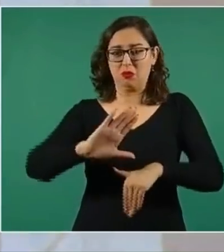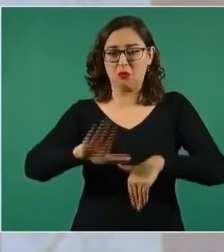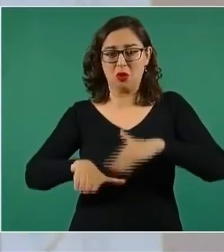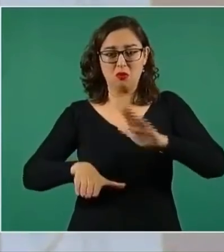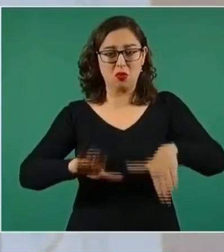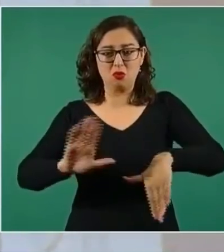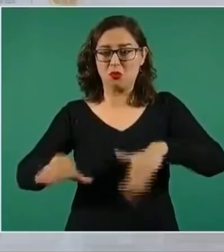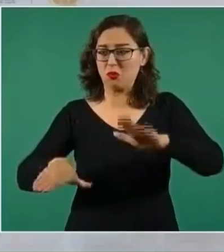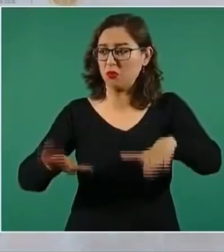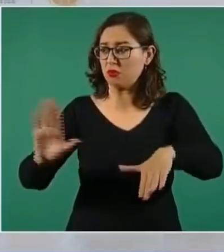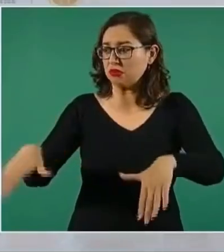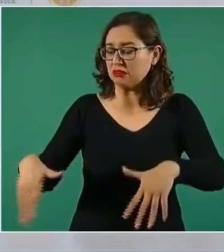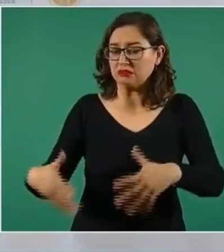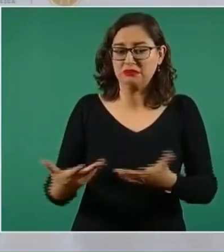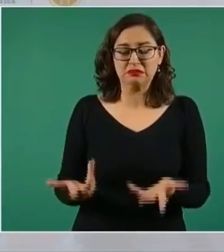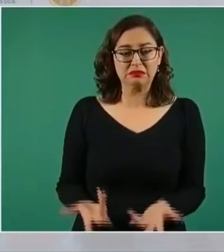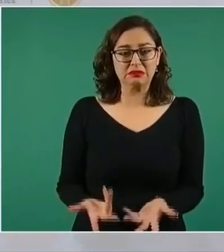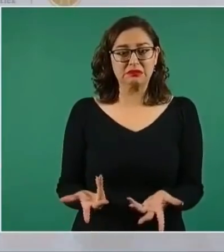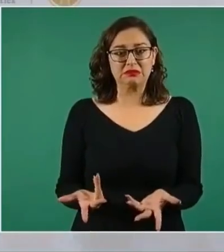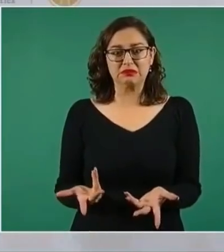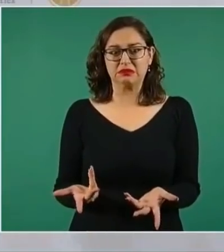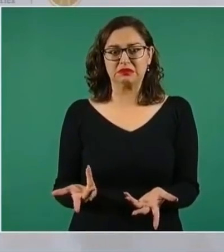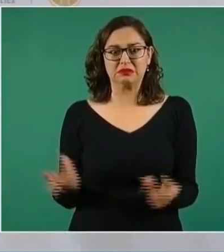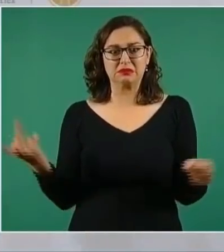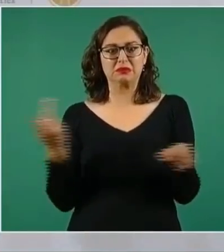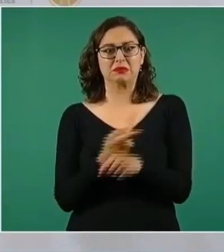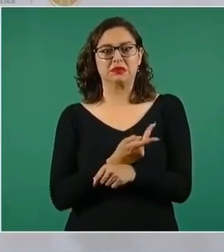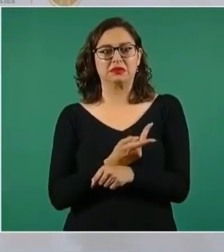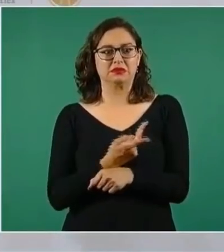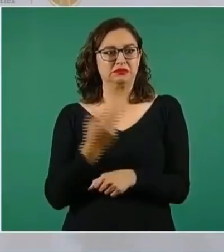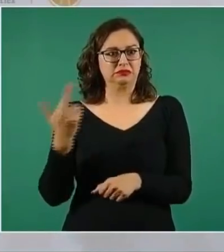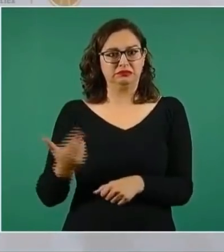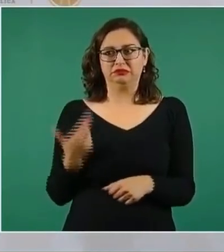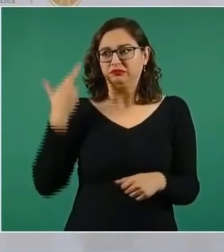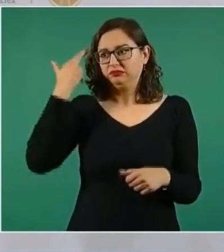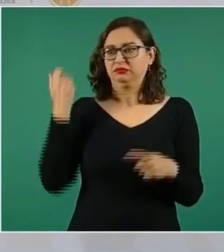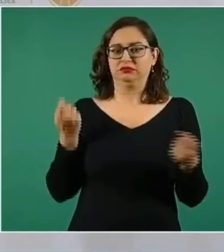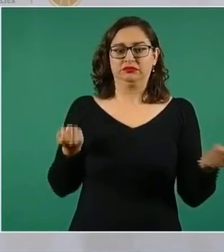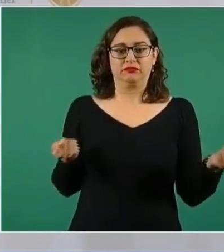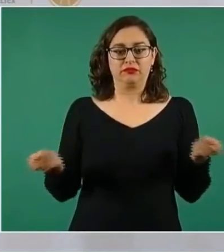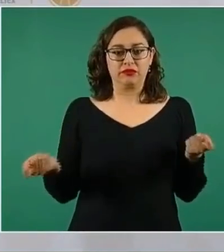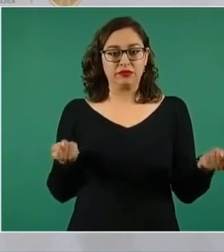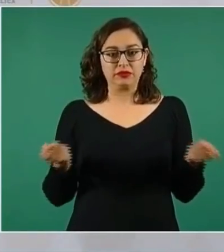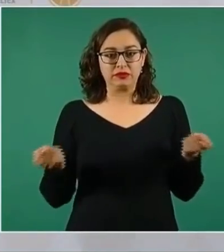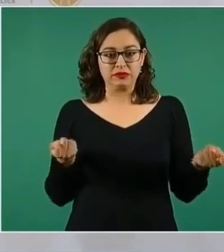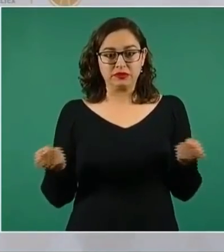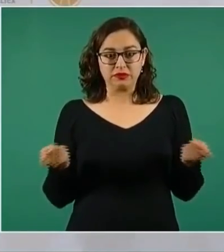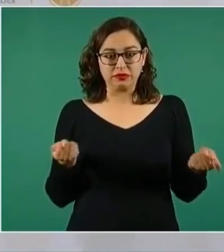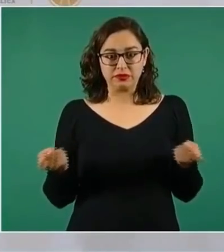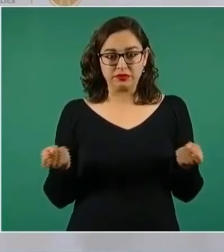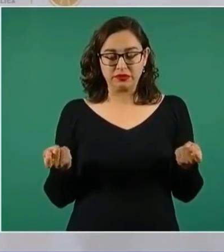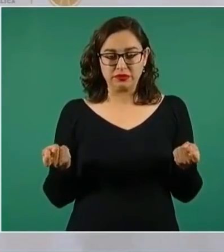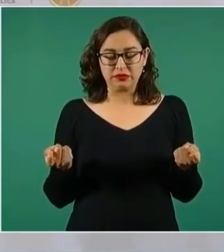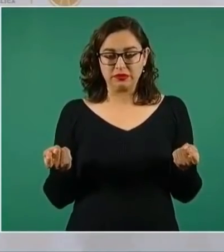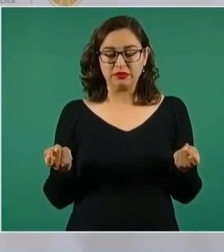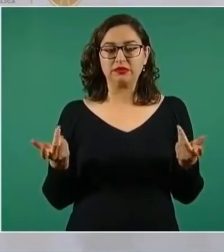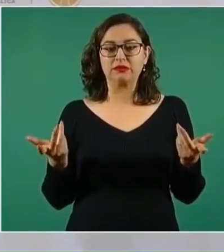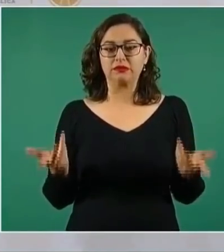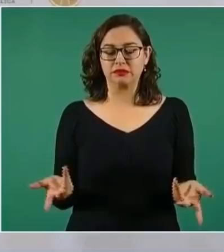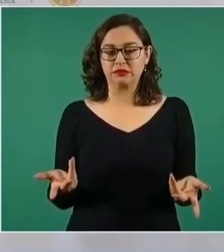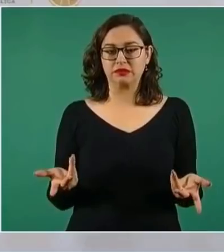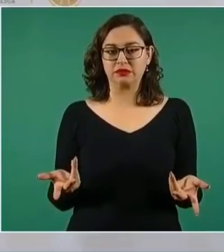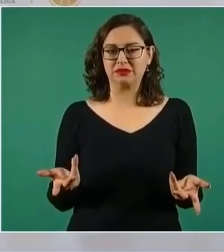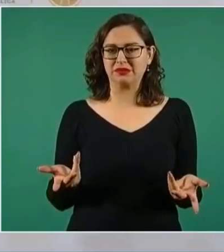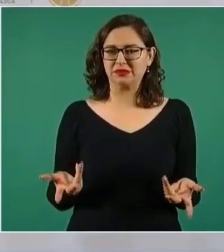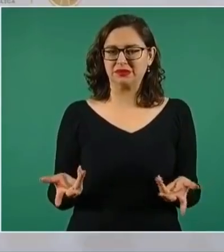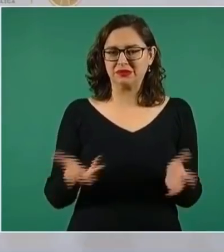imperio o la monarquía dominante no logra en 3